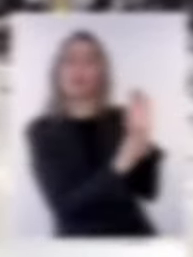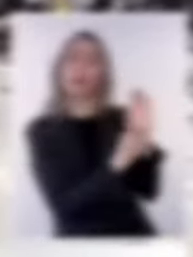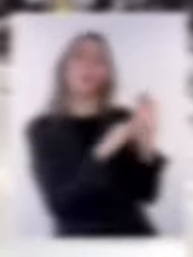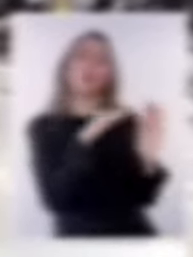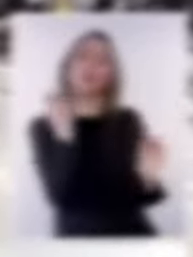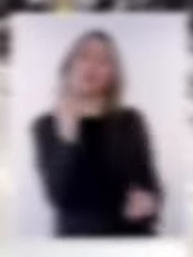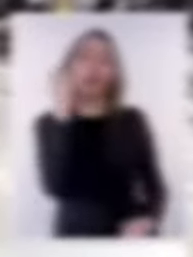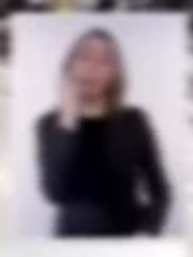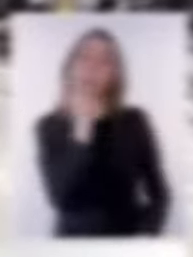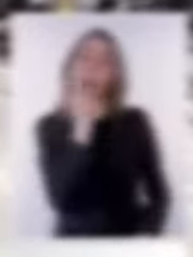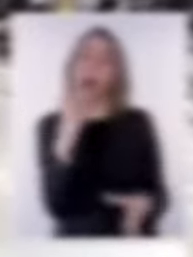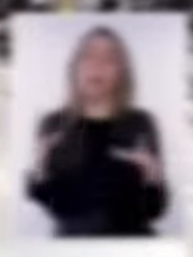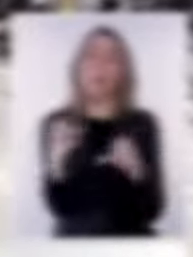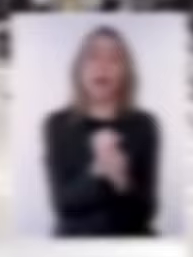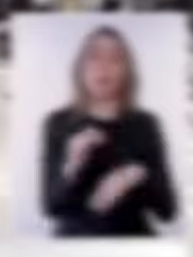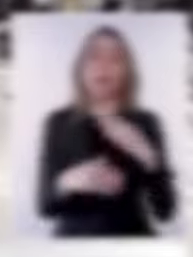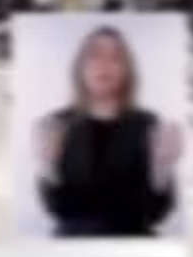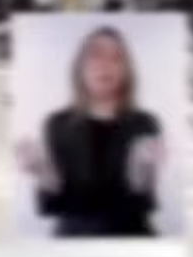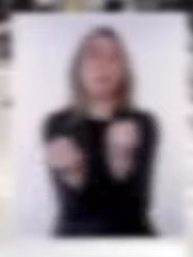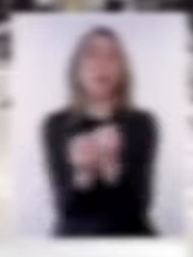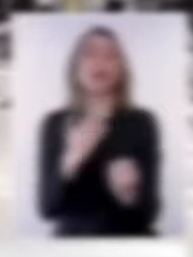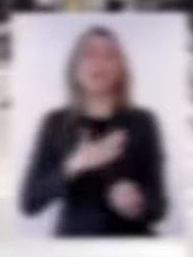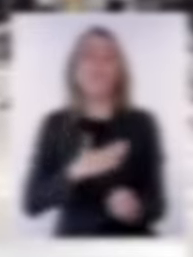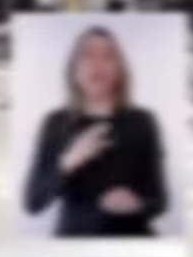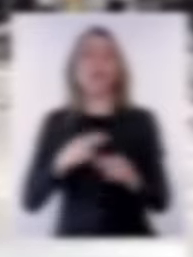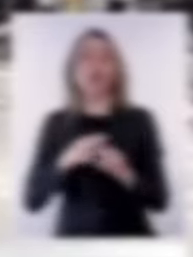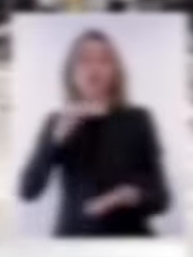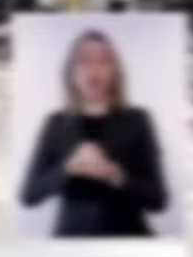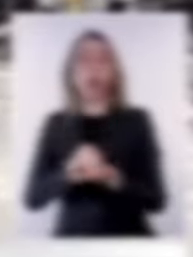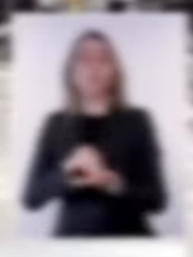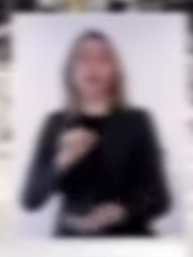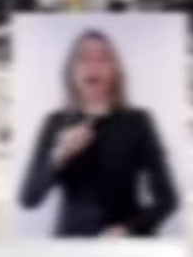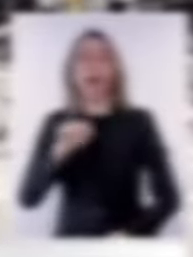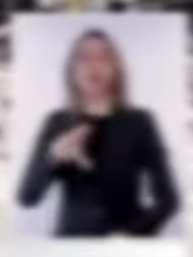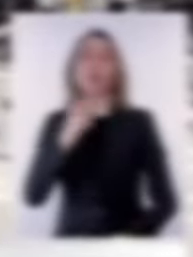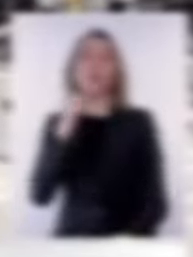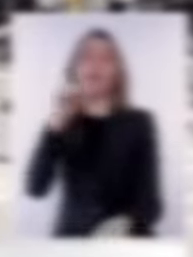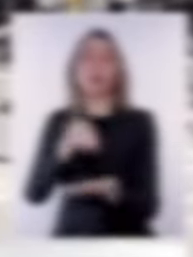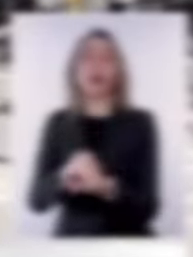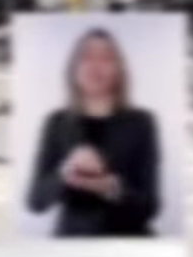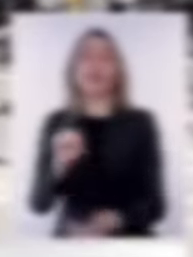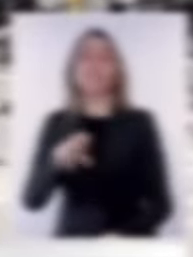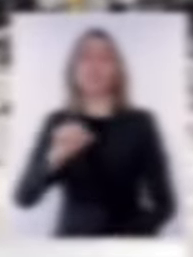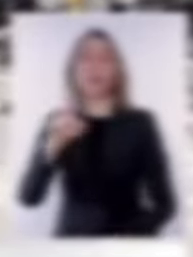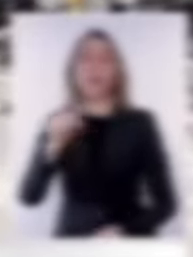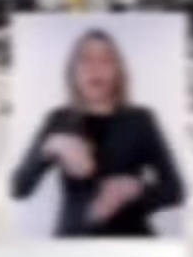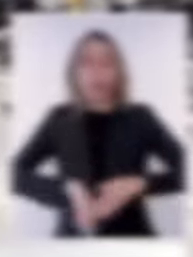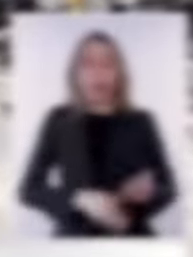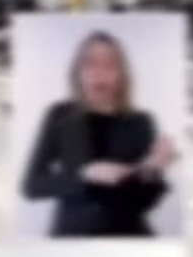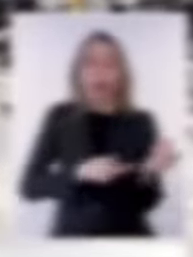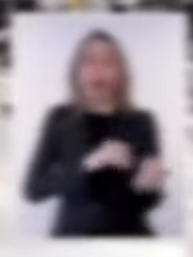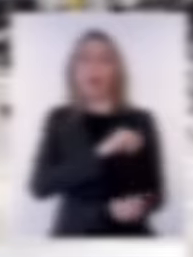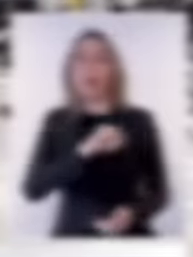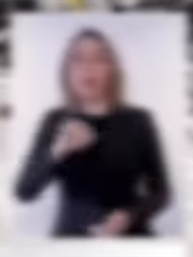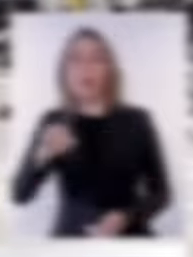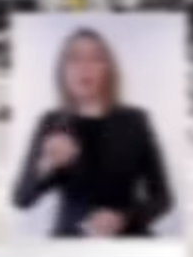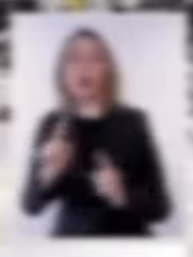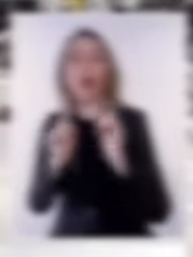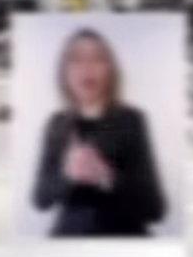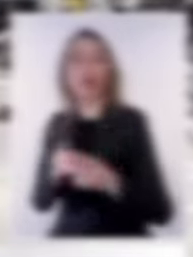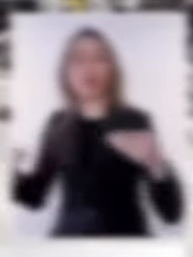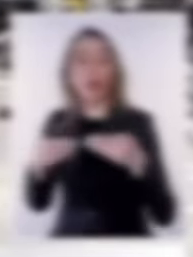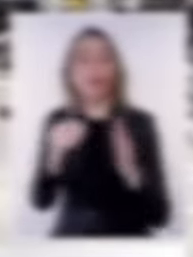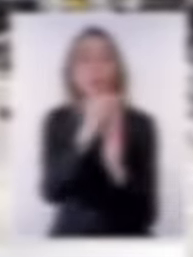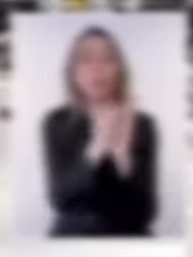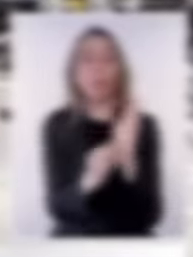de la muerte de Prat, rápidamente muchas personas querían llamarse también Arturos, querían llamarse Esmeralda. Los pocos días después del combate